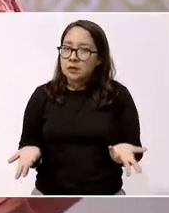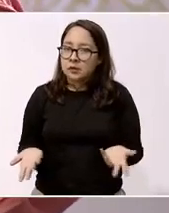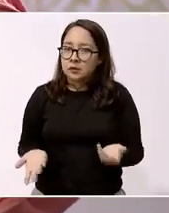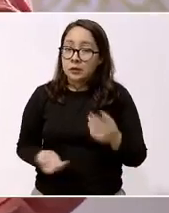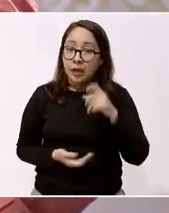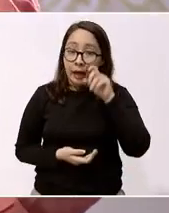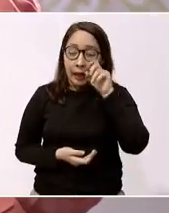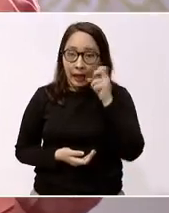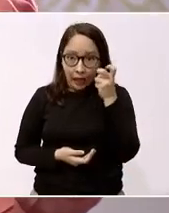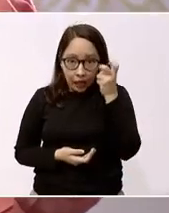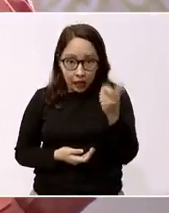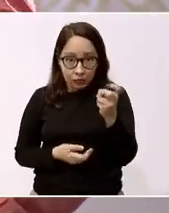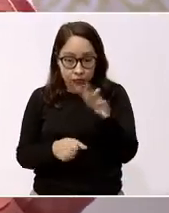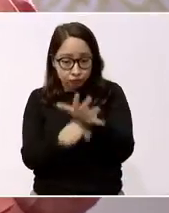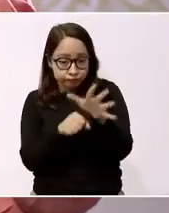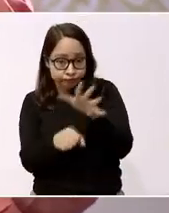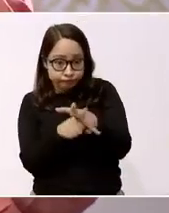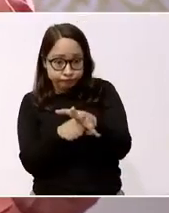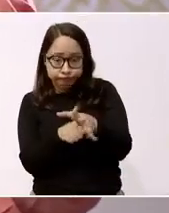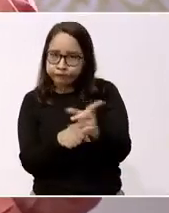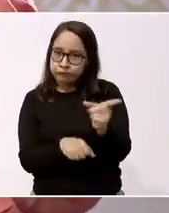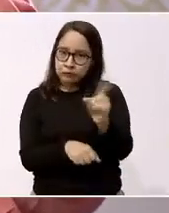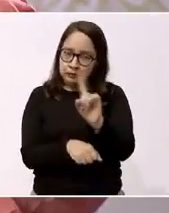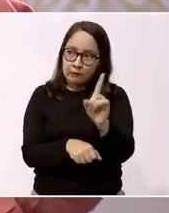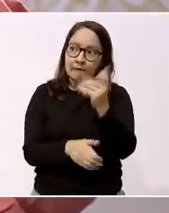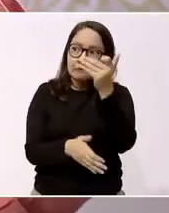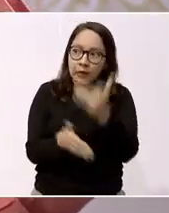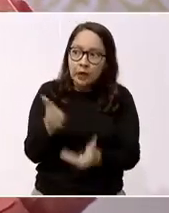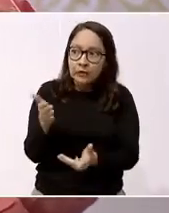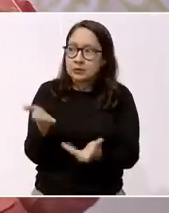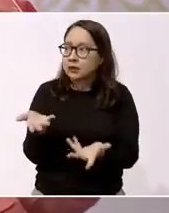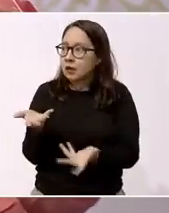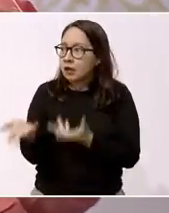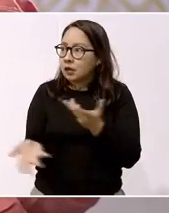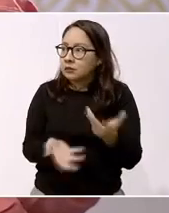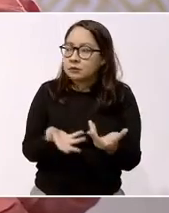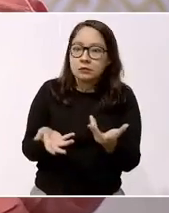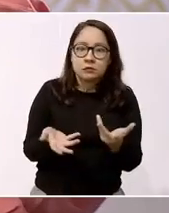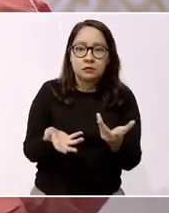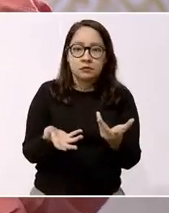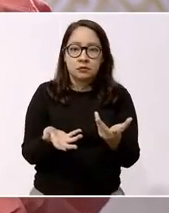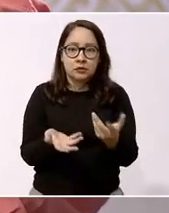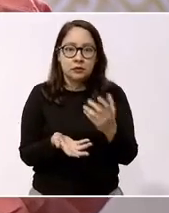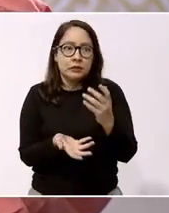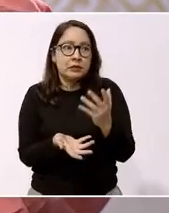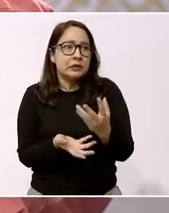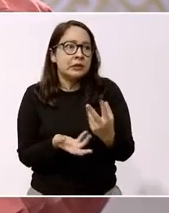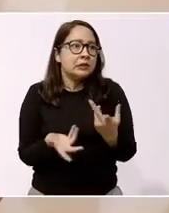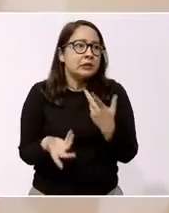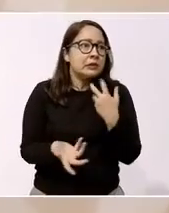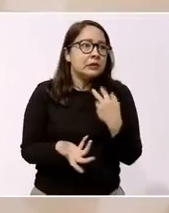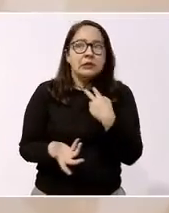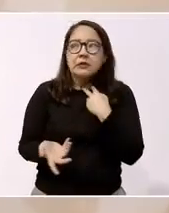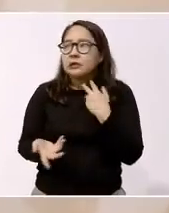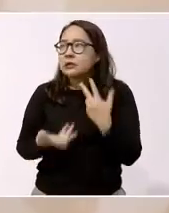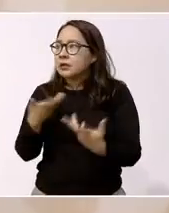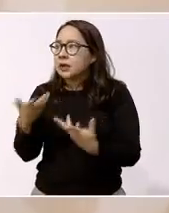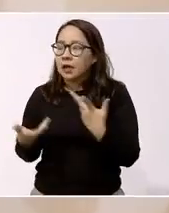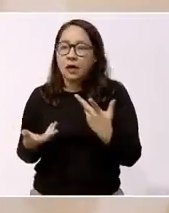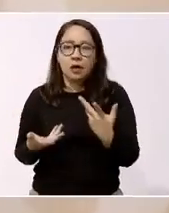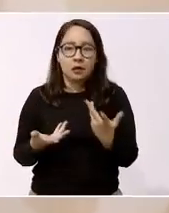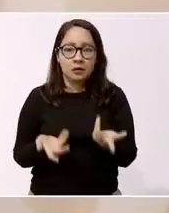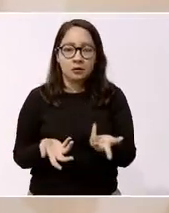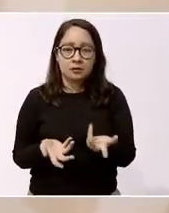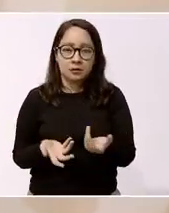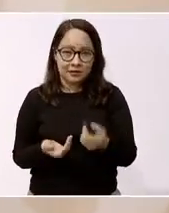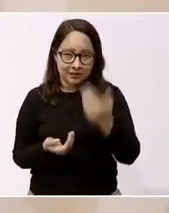del todo. Sí, hay carestía. ¿Saben cómo mido yo